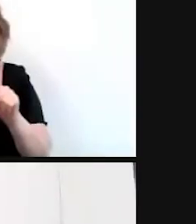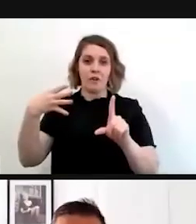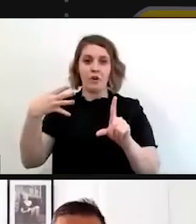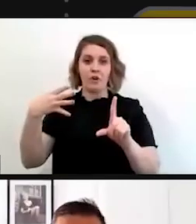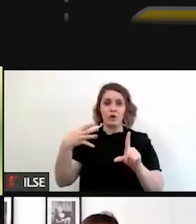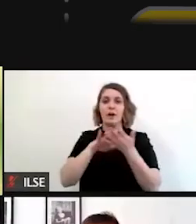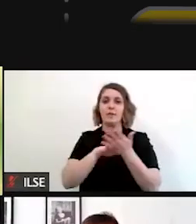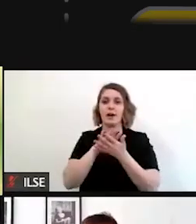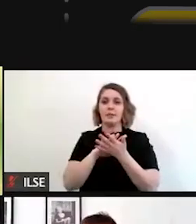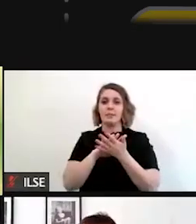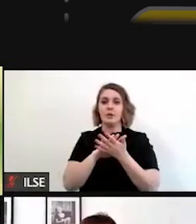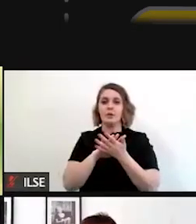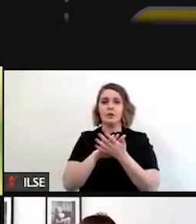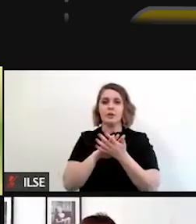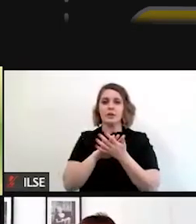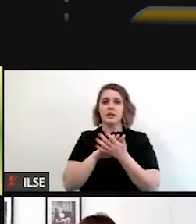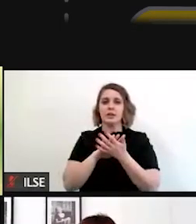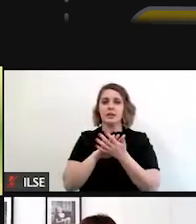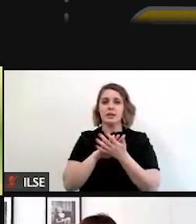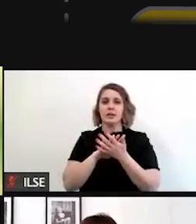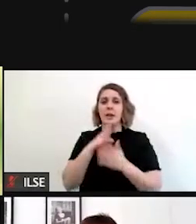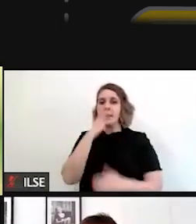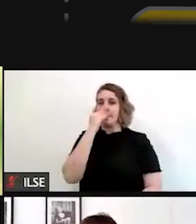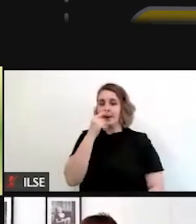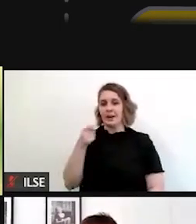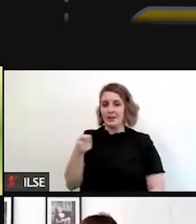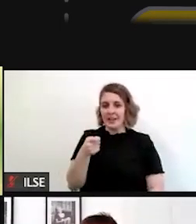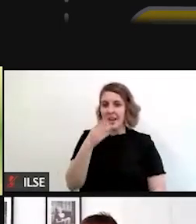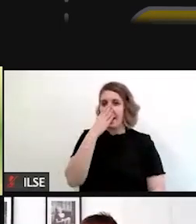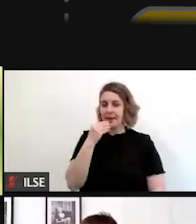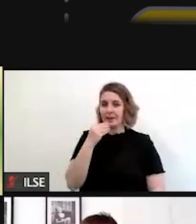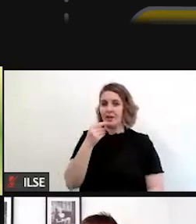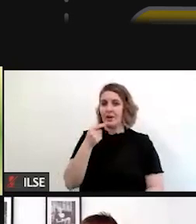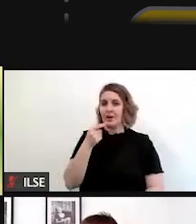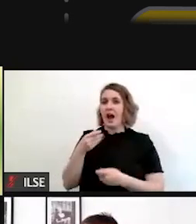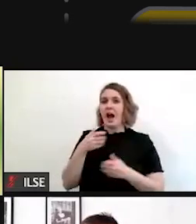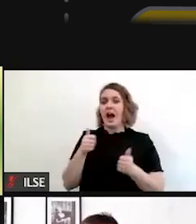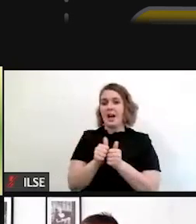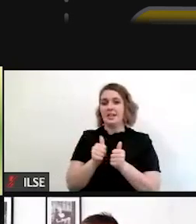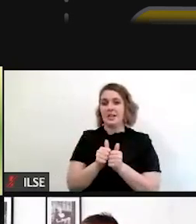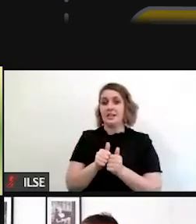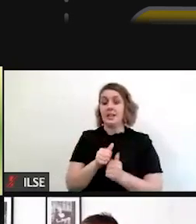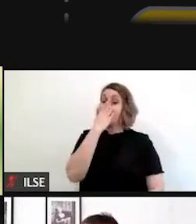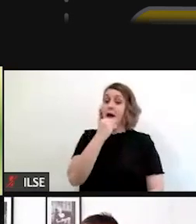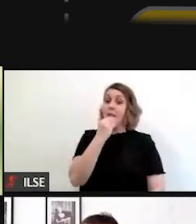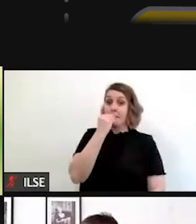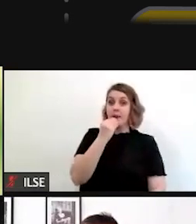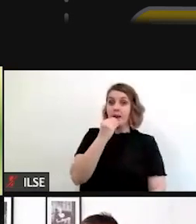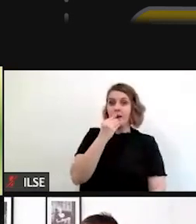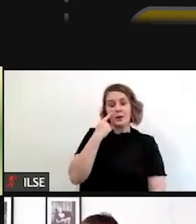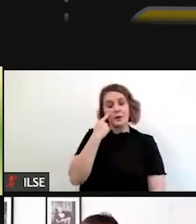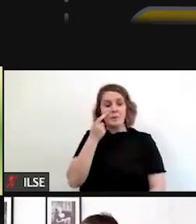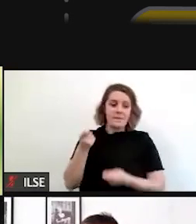hablaremos de perros de asistencia, de perros guía. Un perro es un seguro de vida, es un rastreador